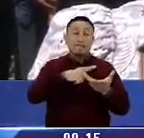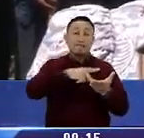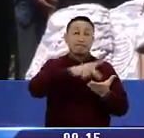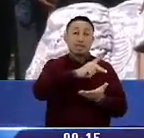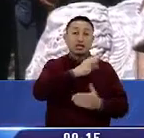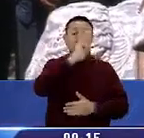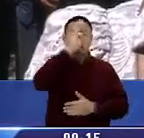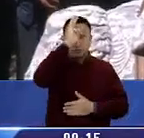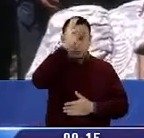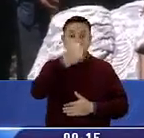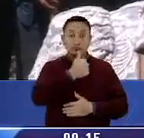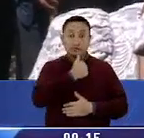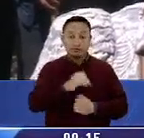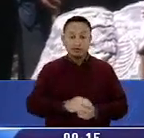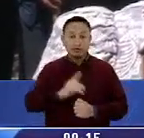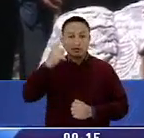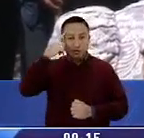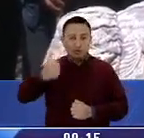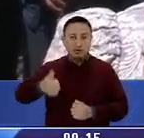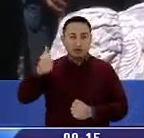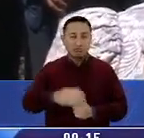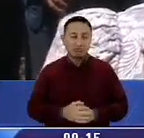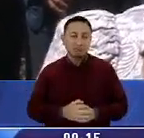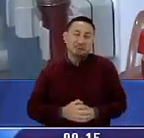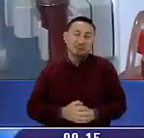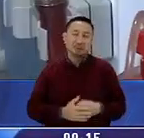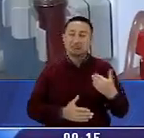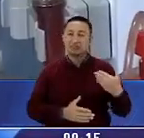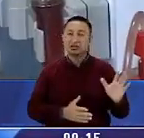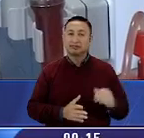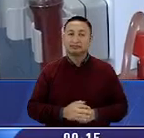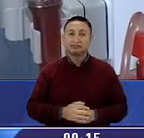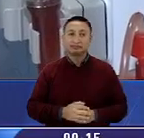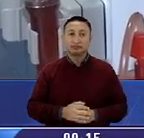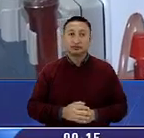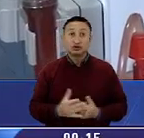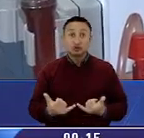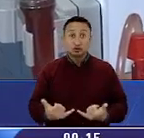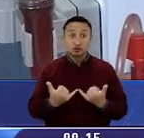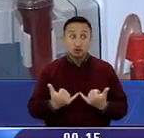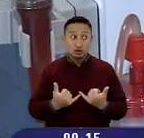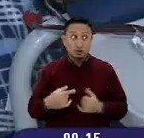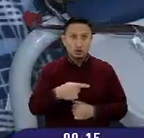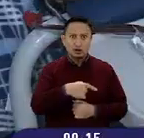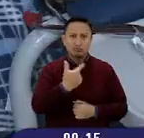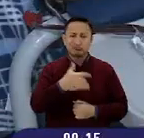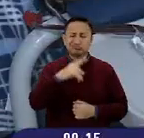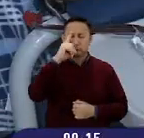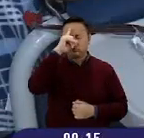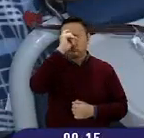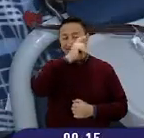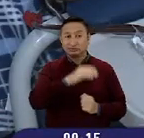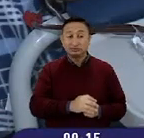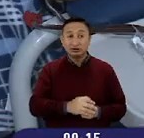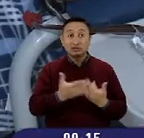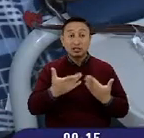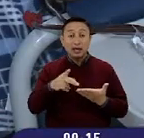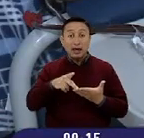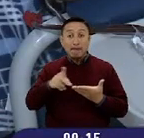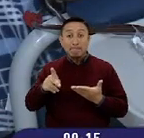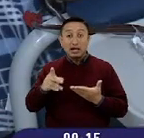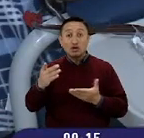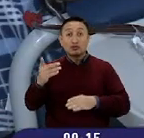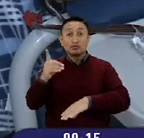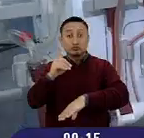centros de diálisis. Sin embargo, los gobiernos de turno no han cumplido con eso. Pero ahora la situación se torna más compleja. Al no poder pagar por insumos,